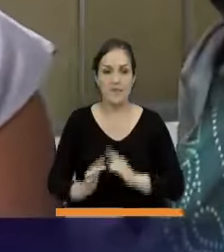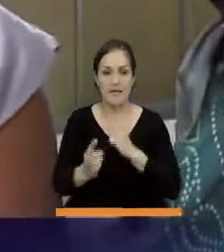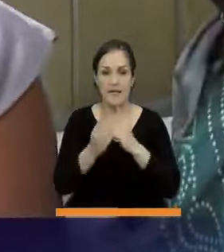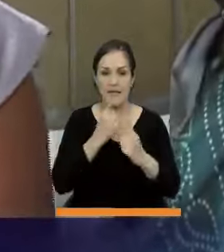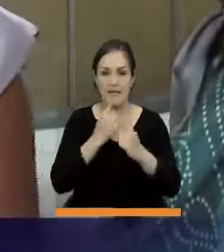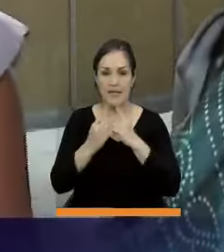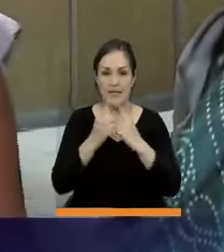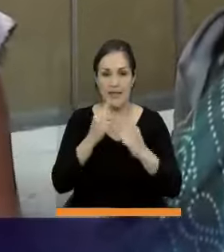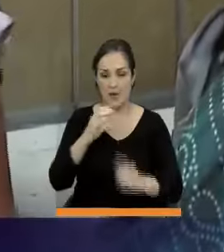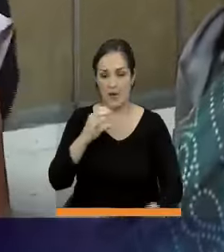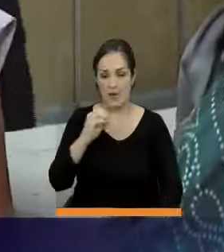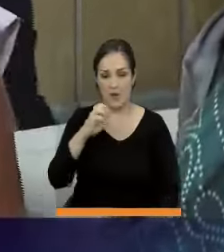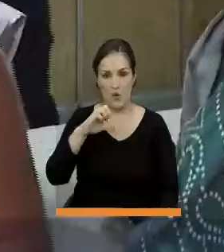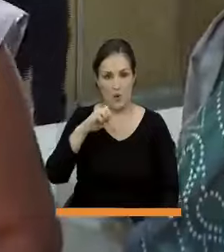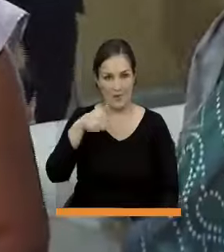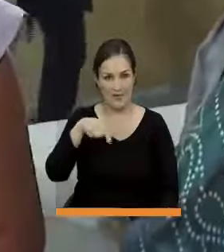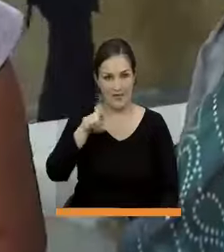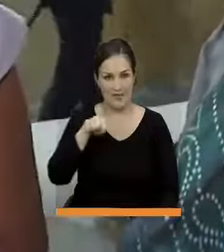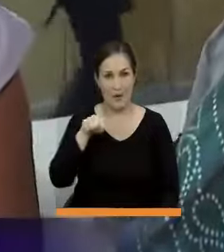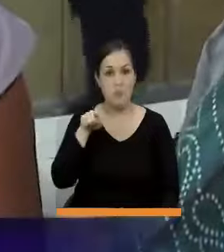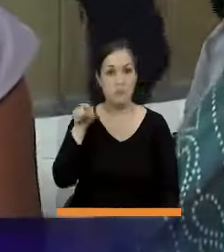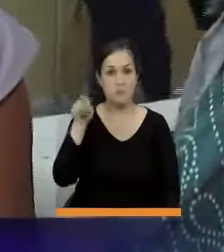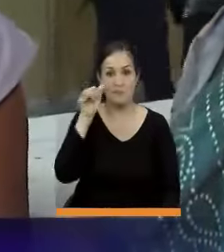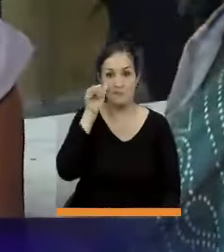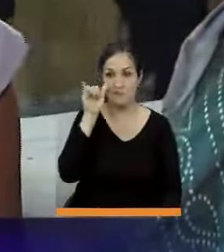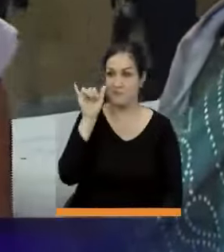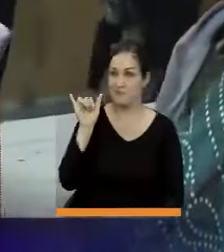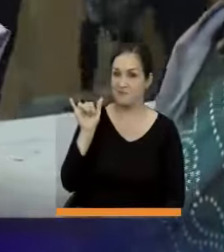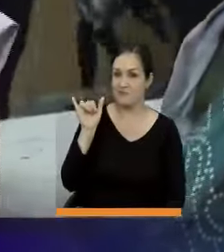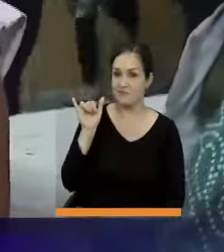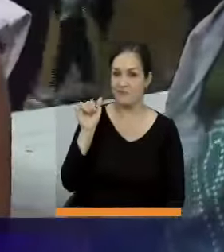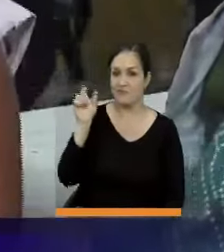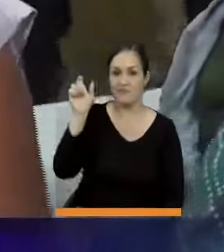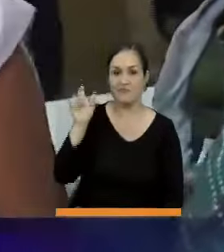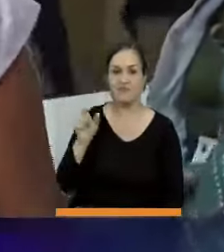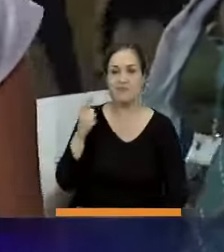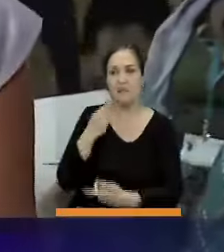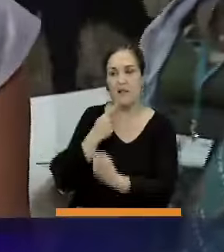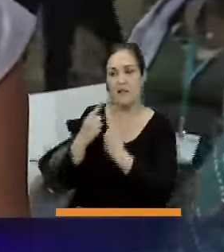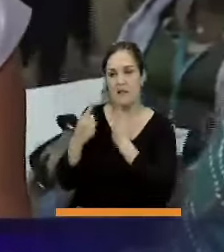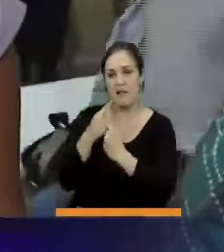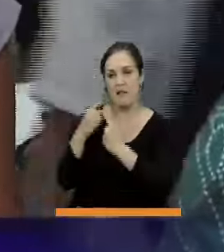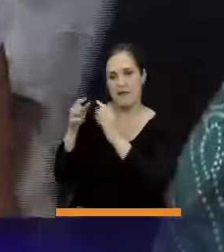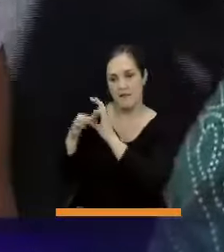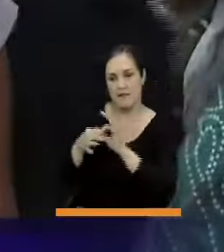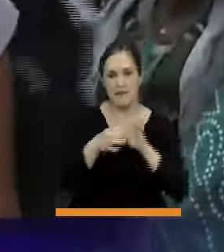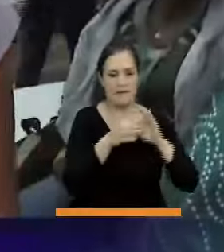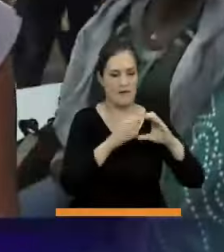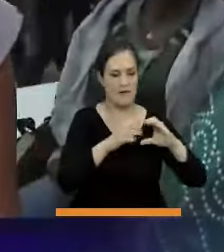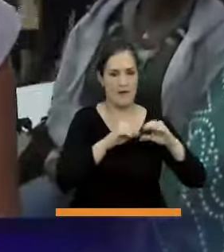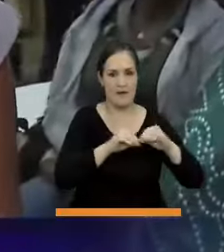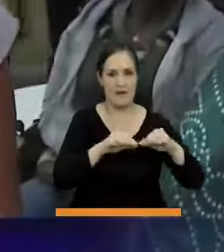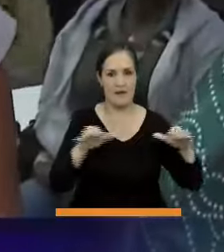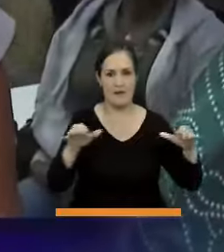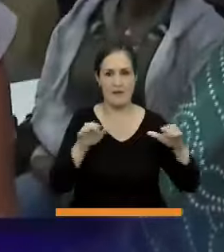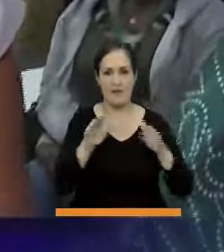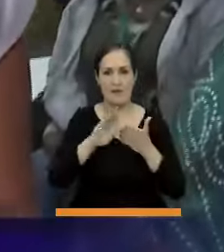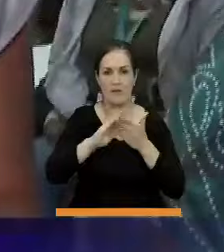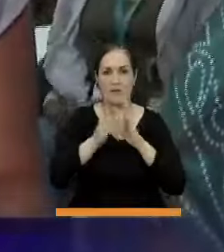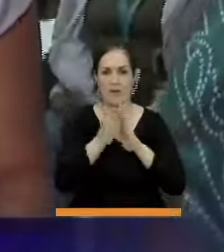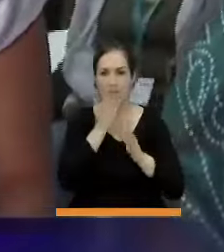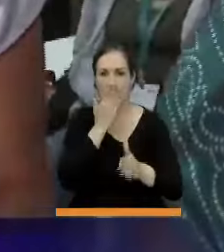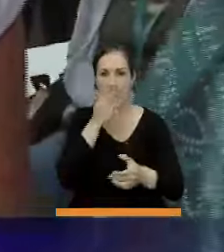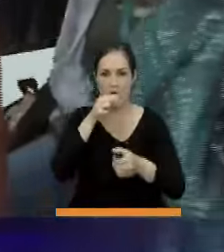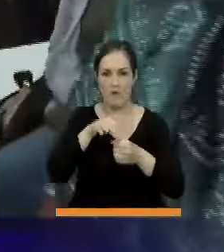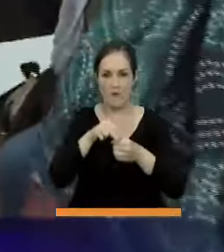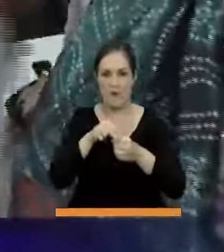la COP16, nos acompaña en este momento en las cámaras de RTVC Noticias, en convergencia con Radio Nacional, pueblos indígenas de diferentes